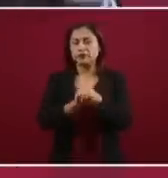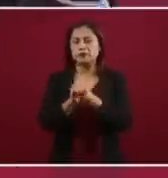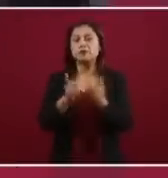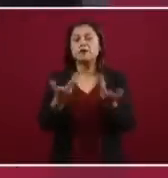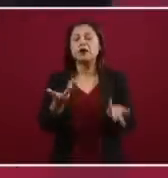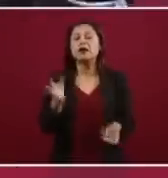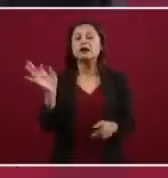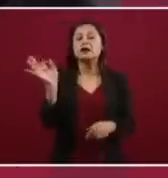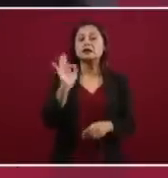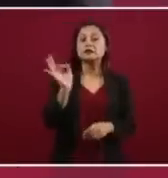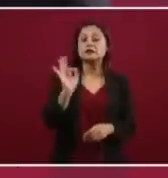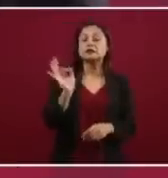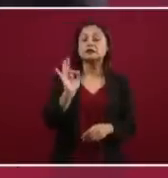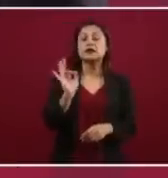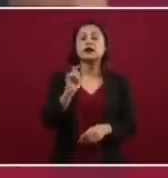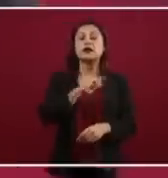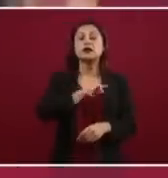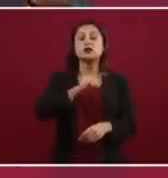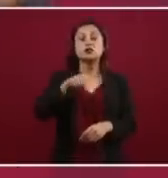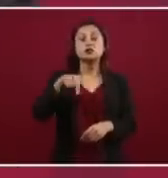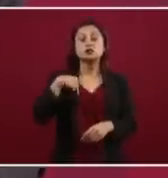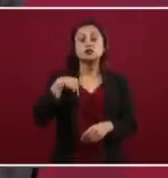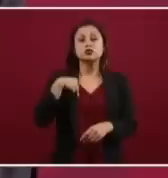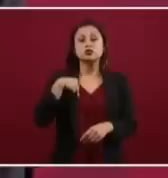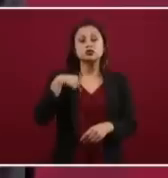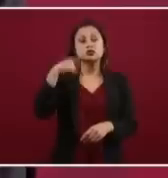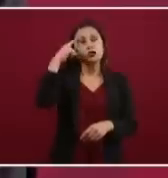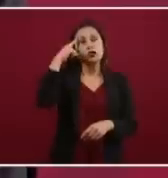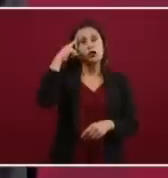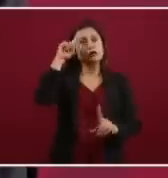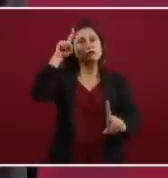hubiésemos actuado en contra de nuestros principios,